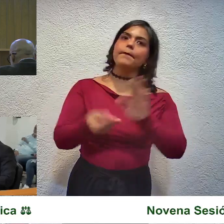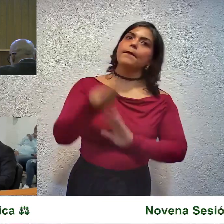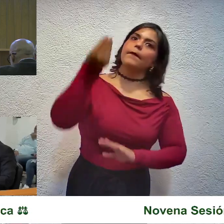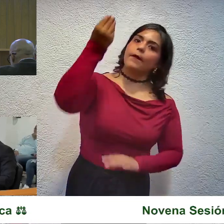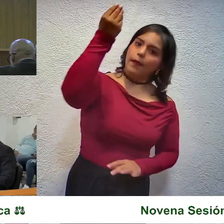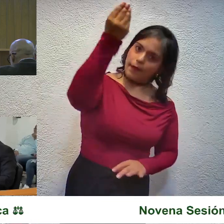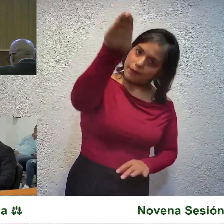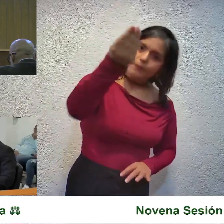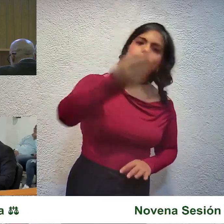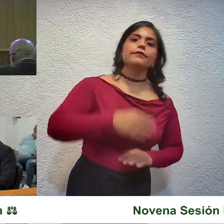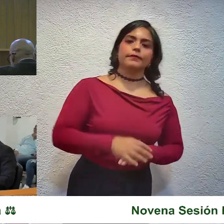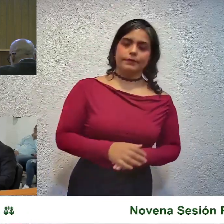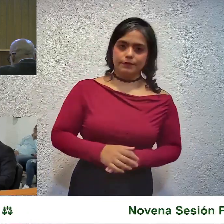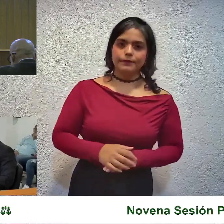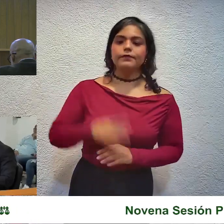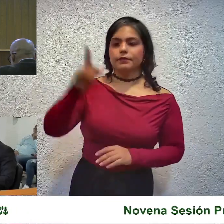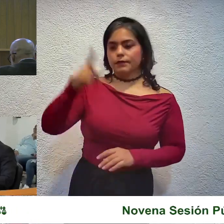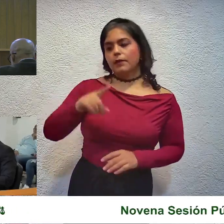expediente